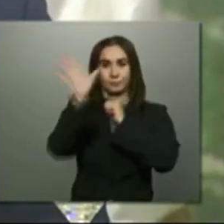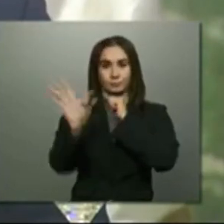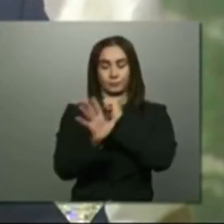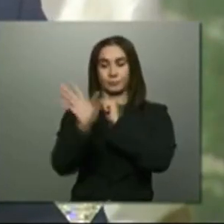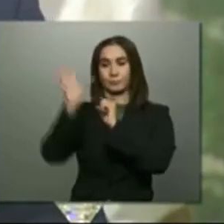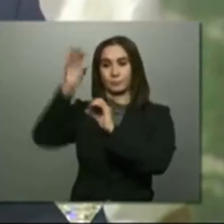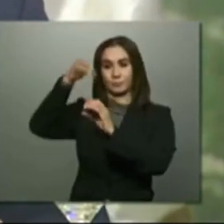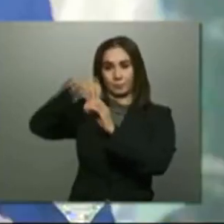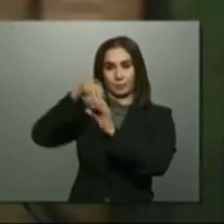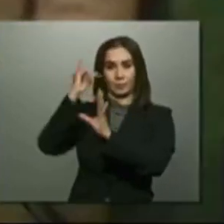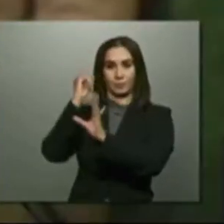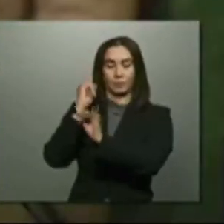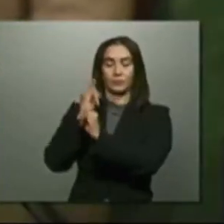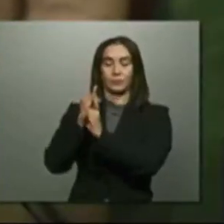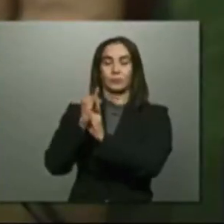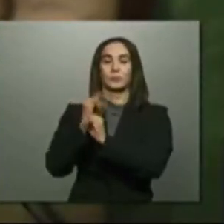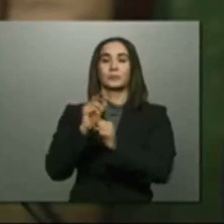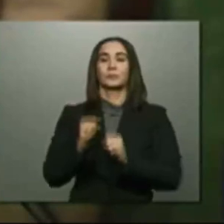institución.